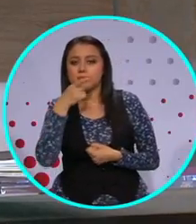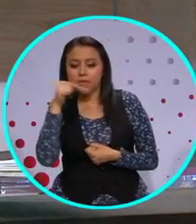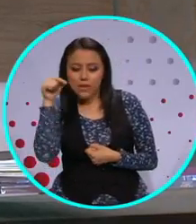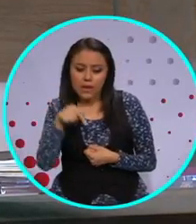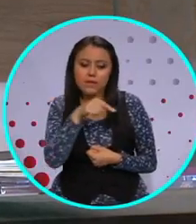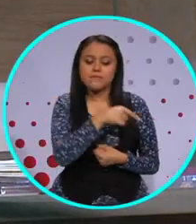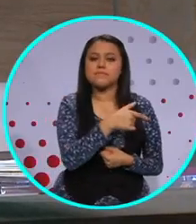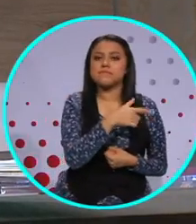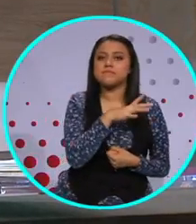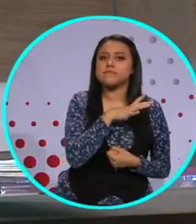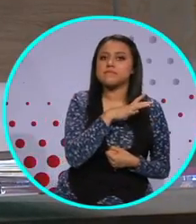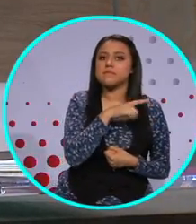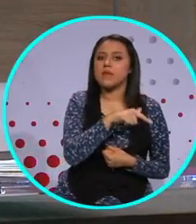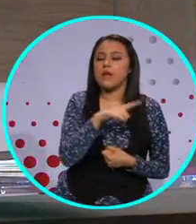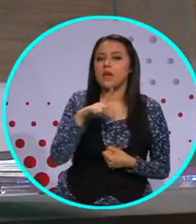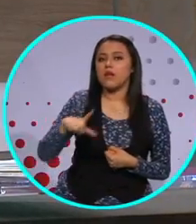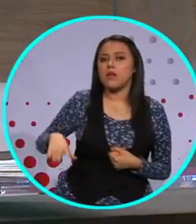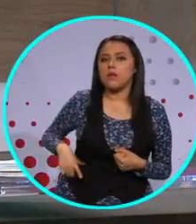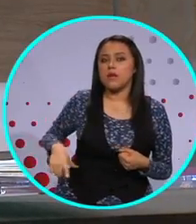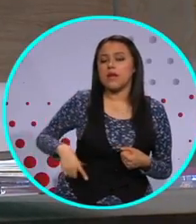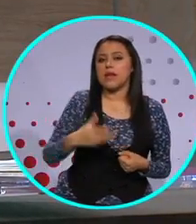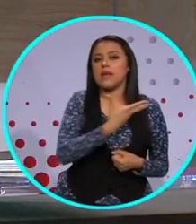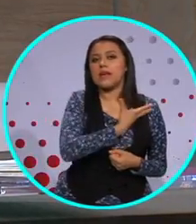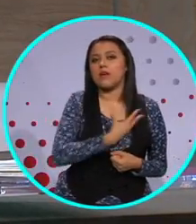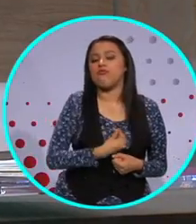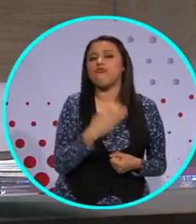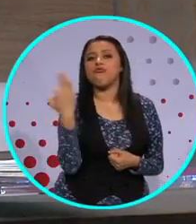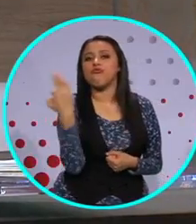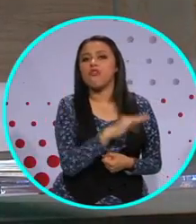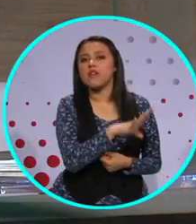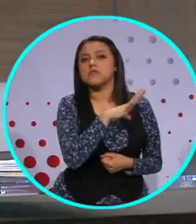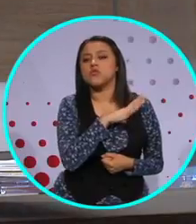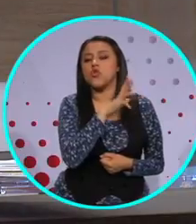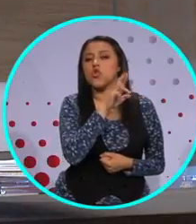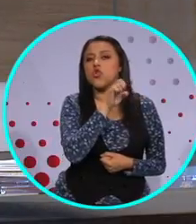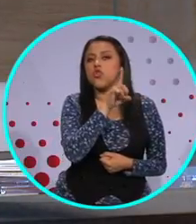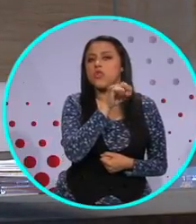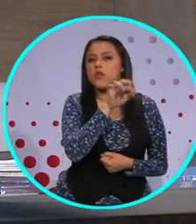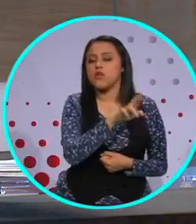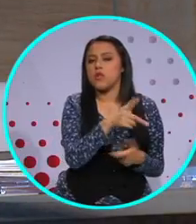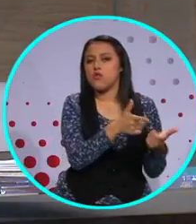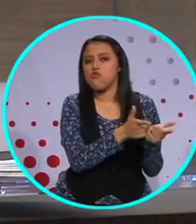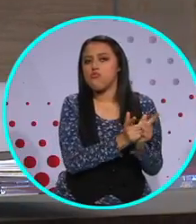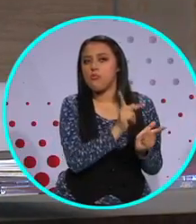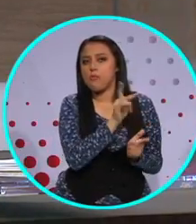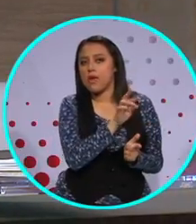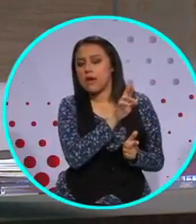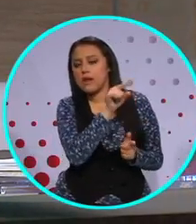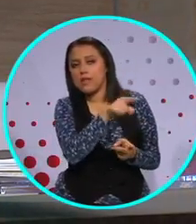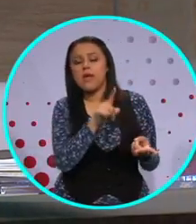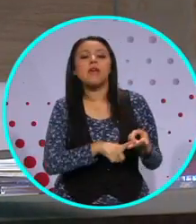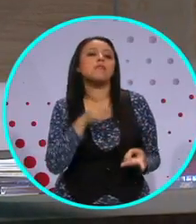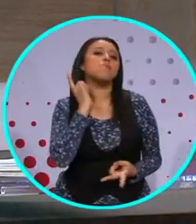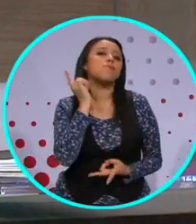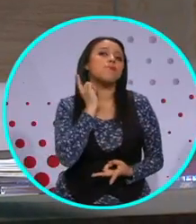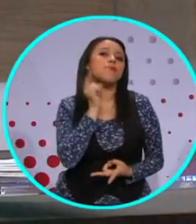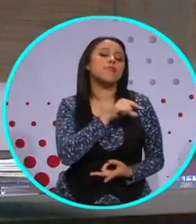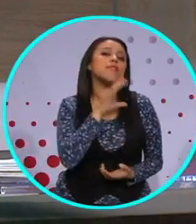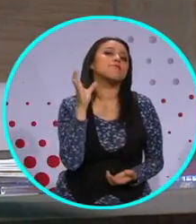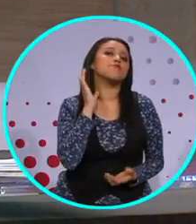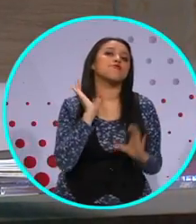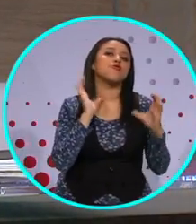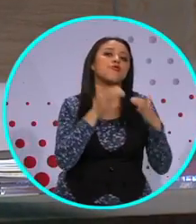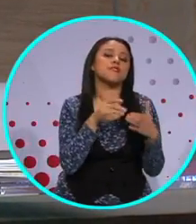el gobernador su hijastro el actual líder del pp de rodrigo gayosso así como los diputados que le sirven en el congreso local